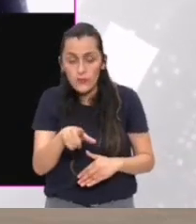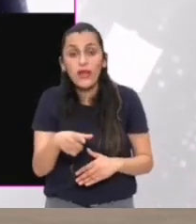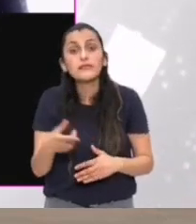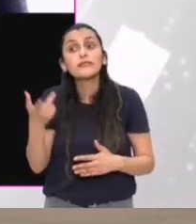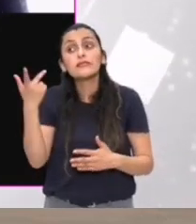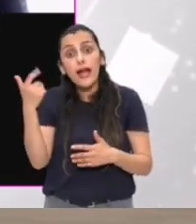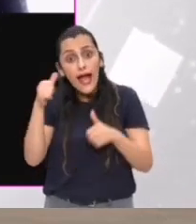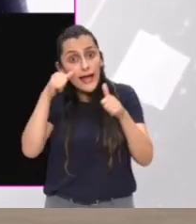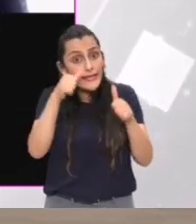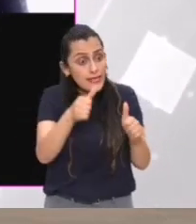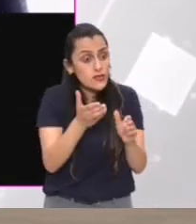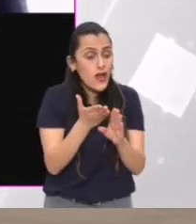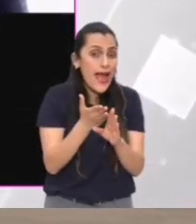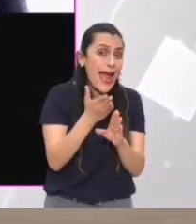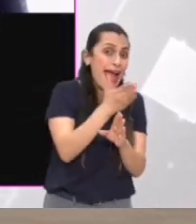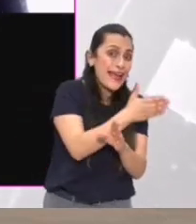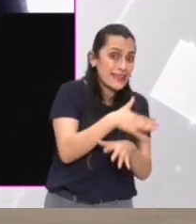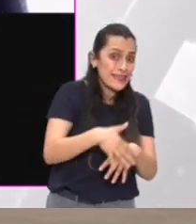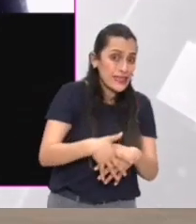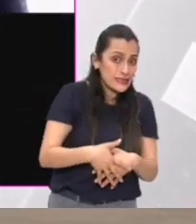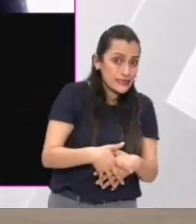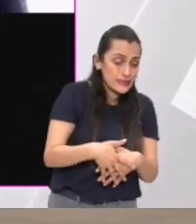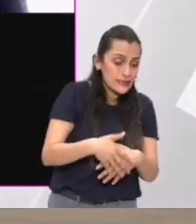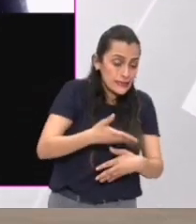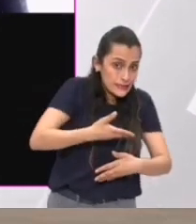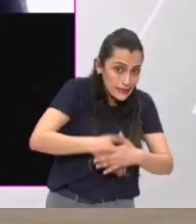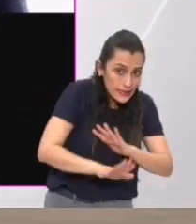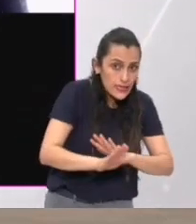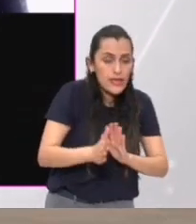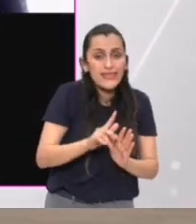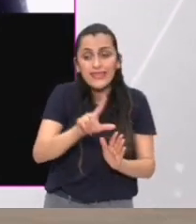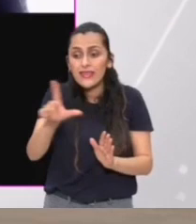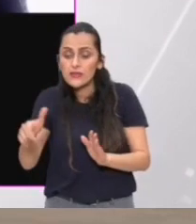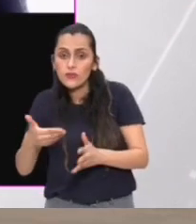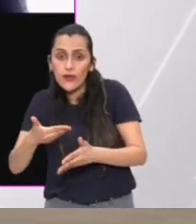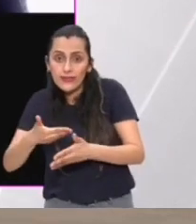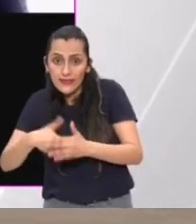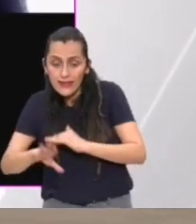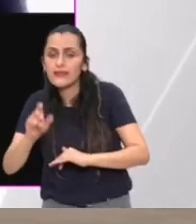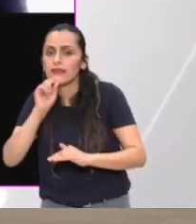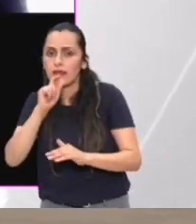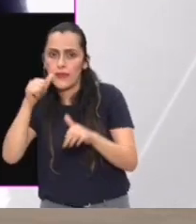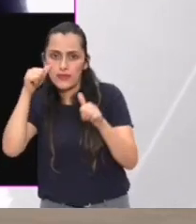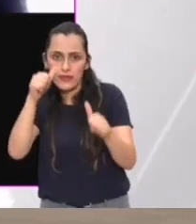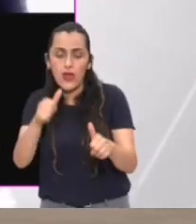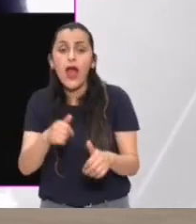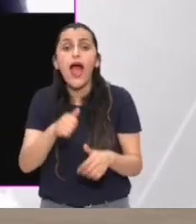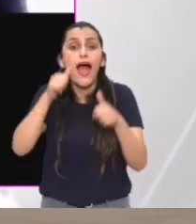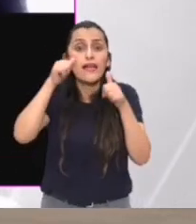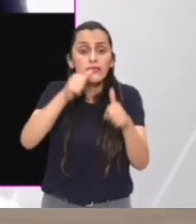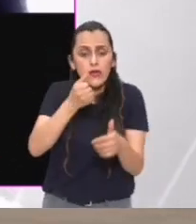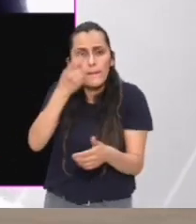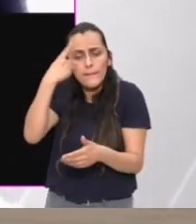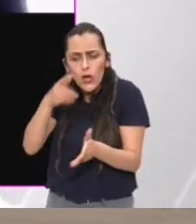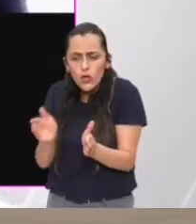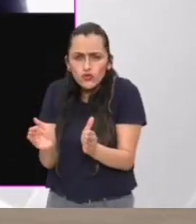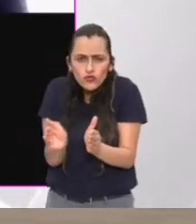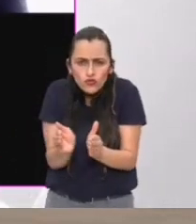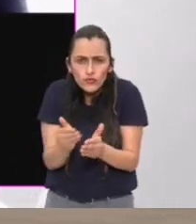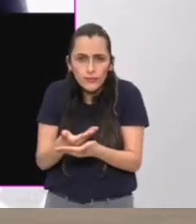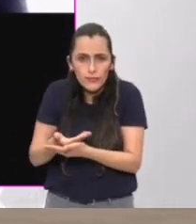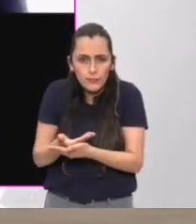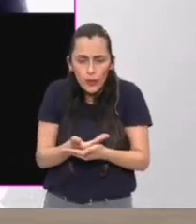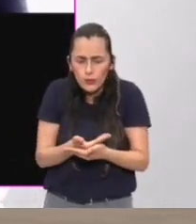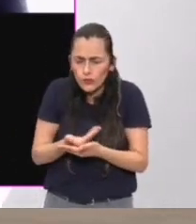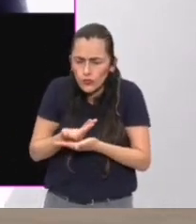durante y después del parto. Atención, servicios que mejoren la salud materna y neonatal. Atención especializada a